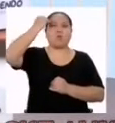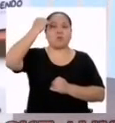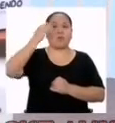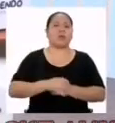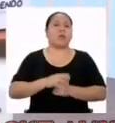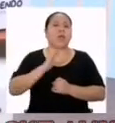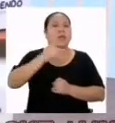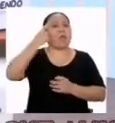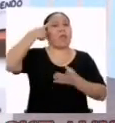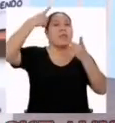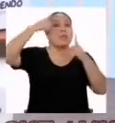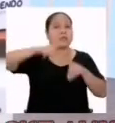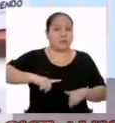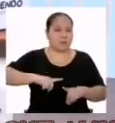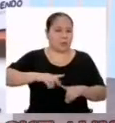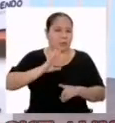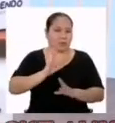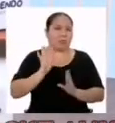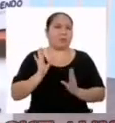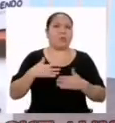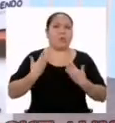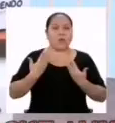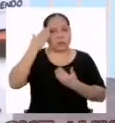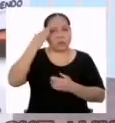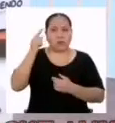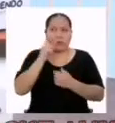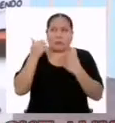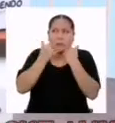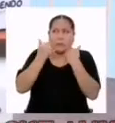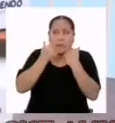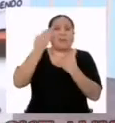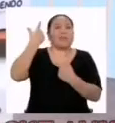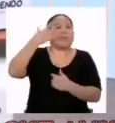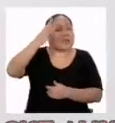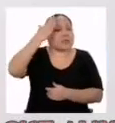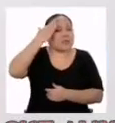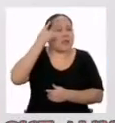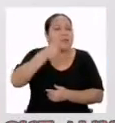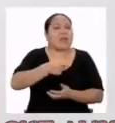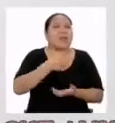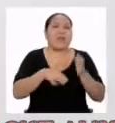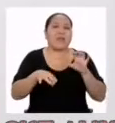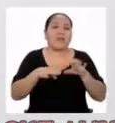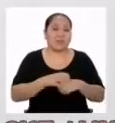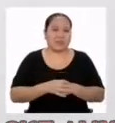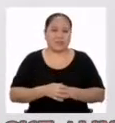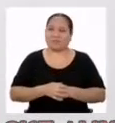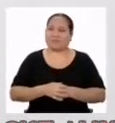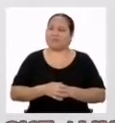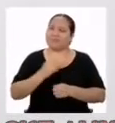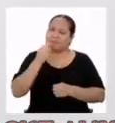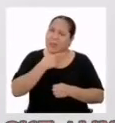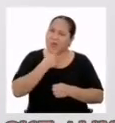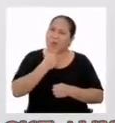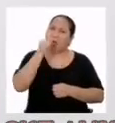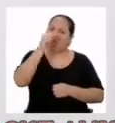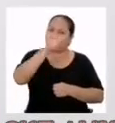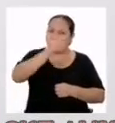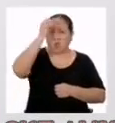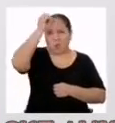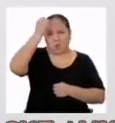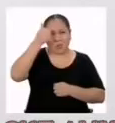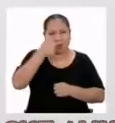toma. No por miedo, sino porque sabe lo que está haciendo. Me gusta esa interpretación del